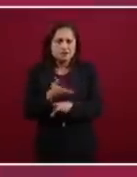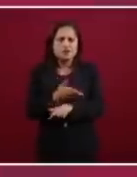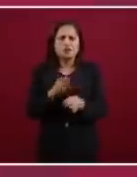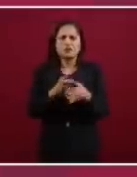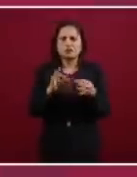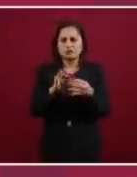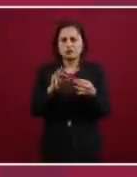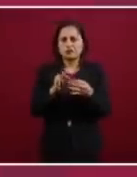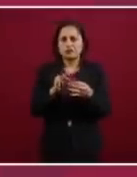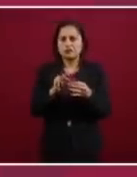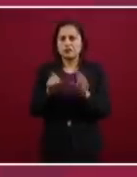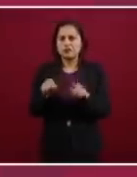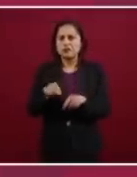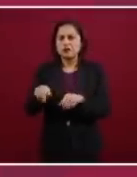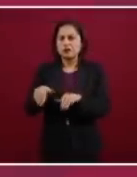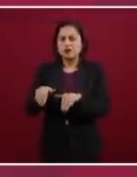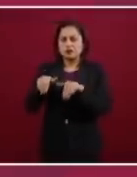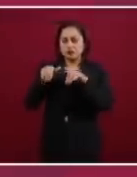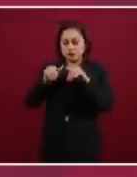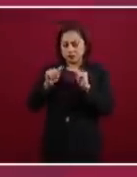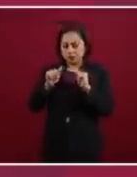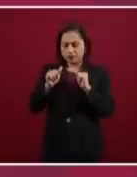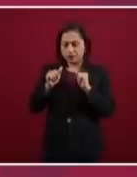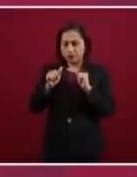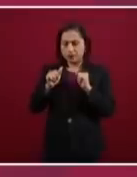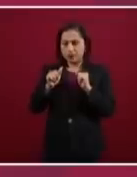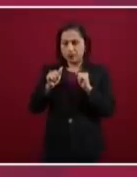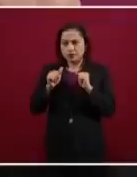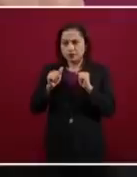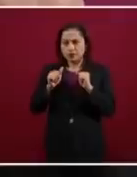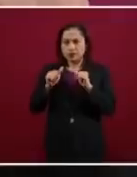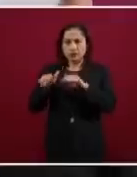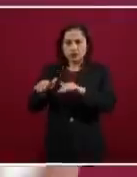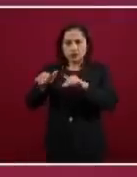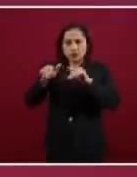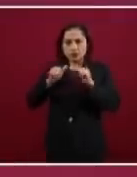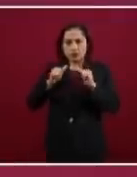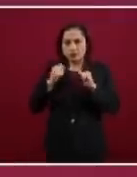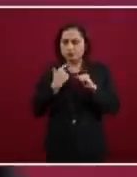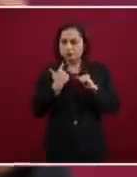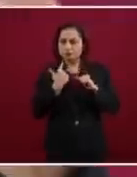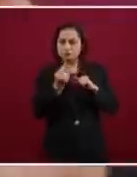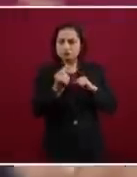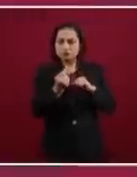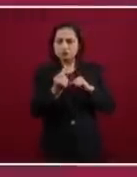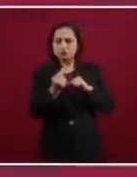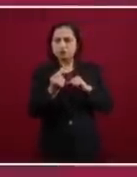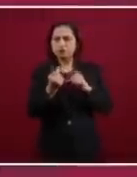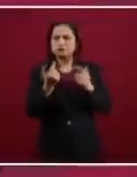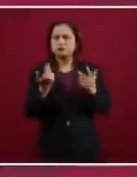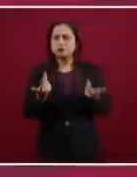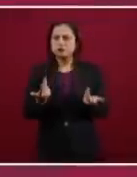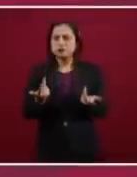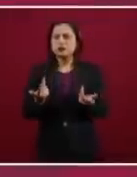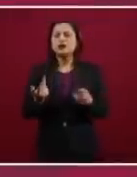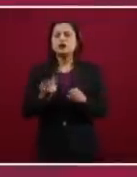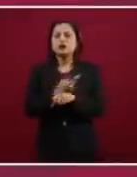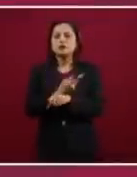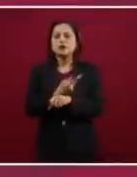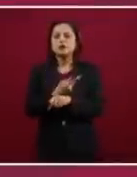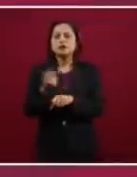por eso pero ahora se retiran ya se van que manejaron los